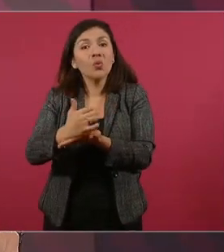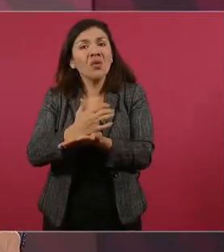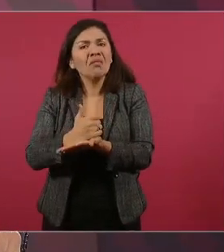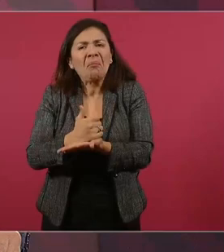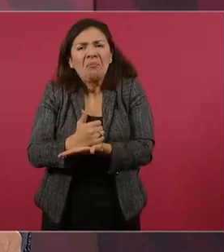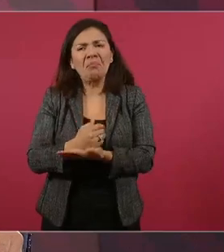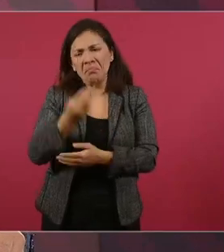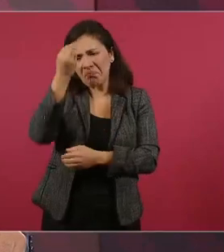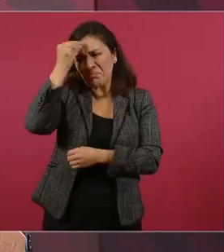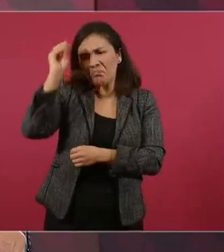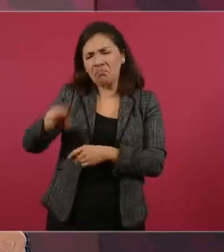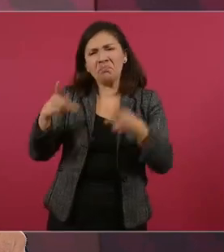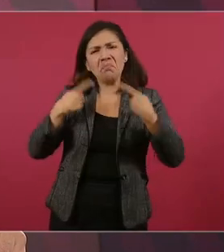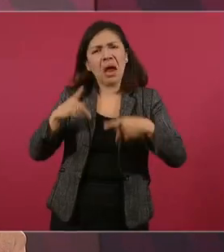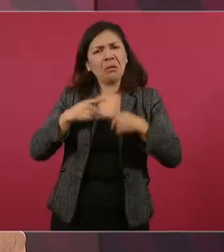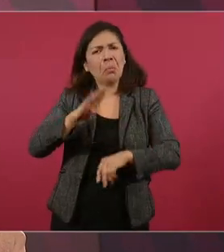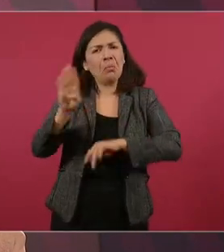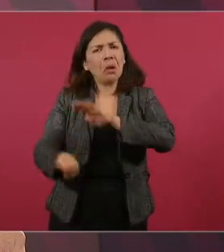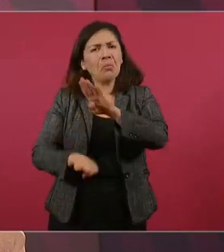importó.